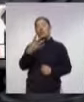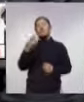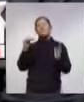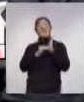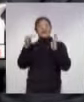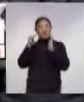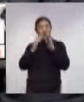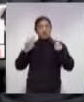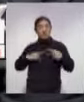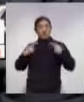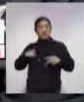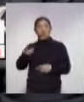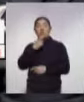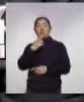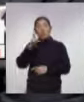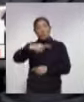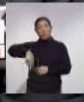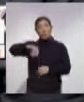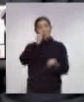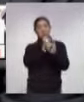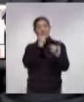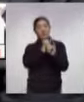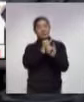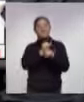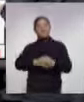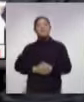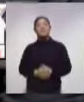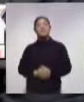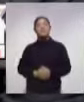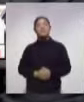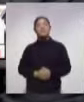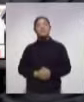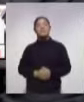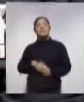usuarios, entre los cuales son